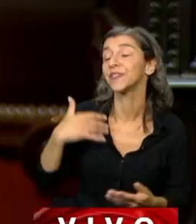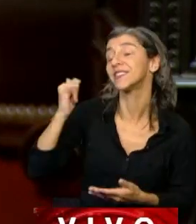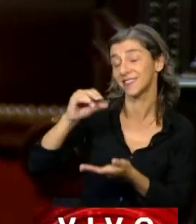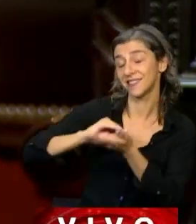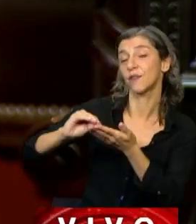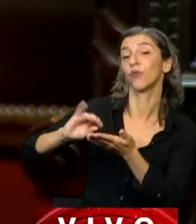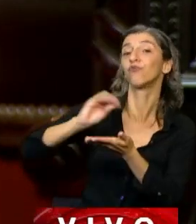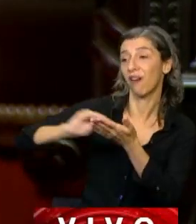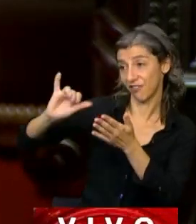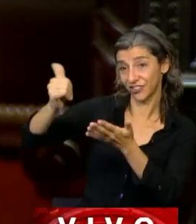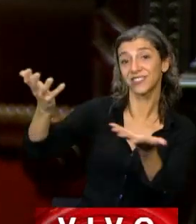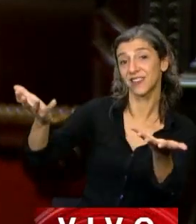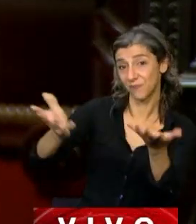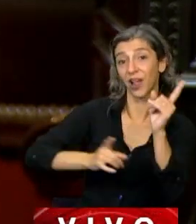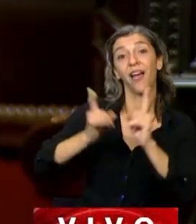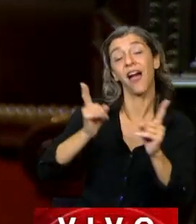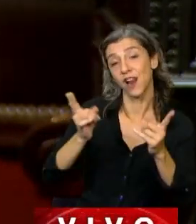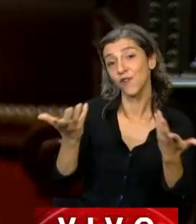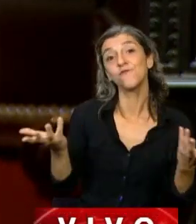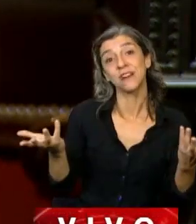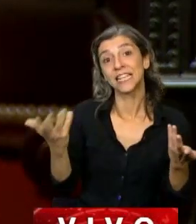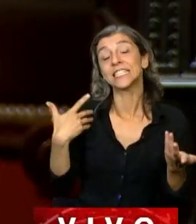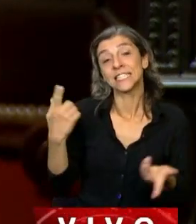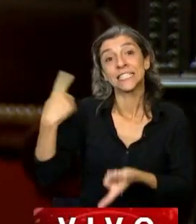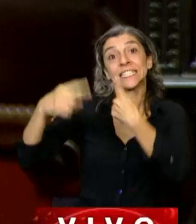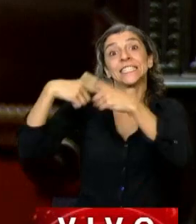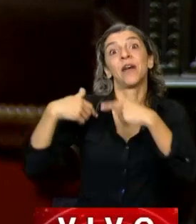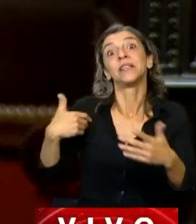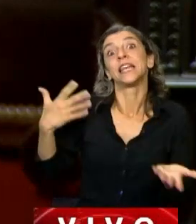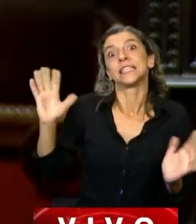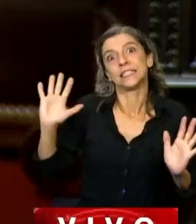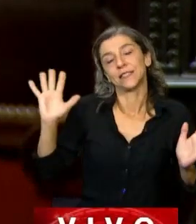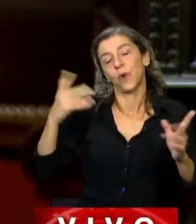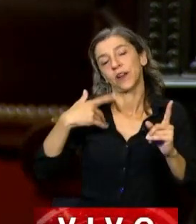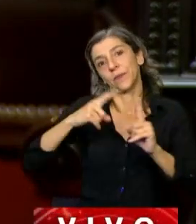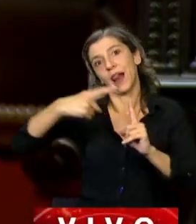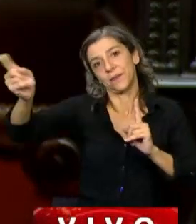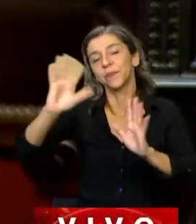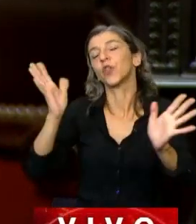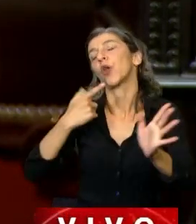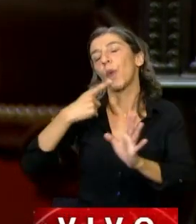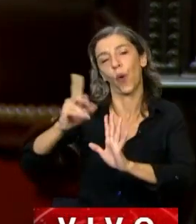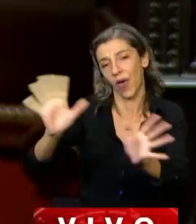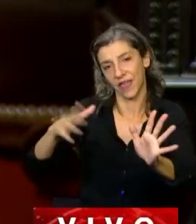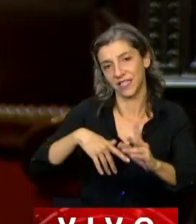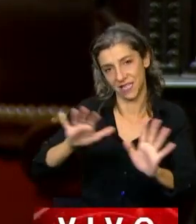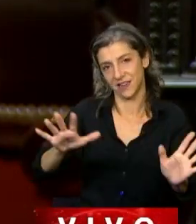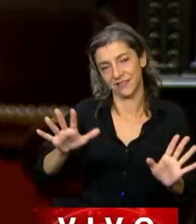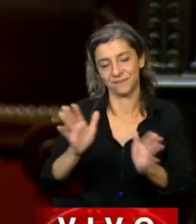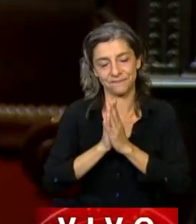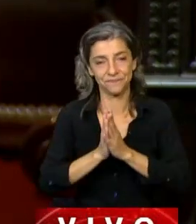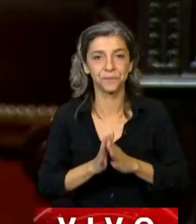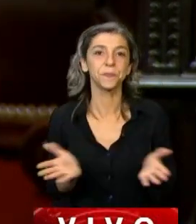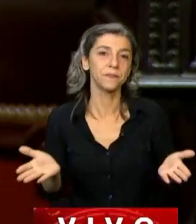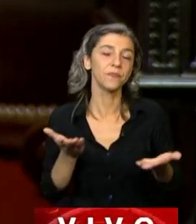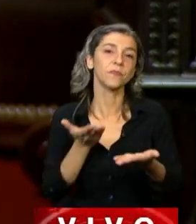hay provincias que tienen mucha capacidad de gestión y las gestiones son muy eficientes, entonces vamos a dejar librado eso de esas gestiones, por favor. Les